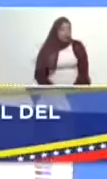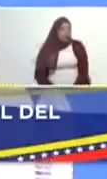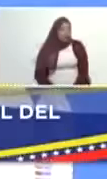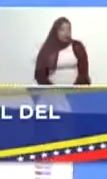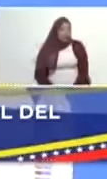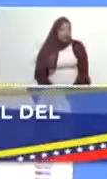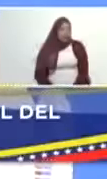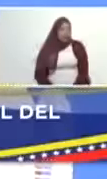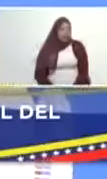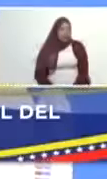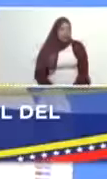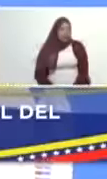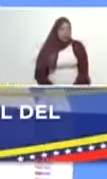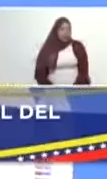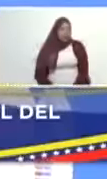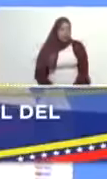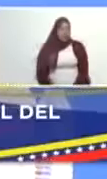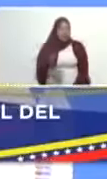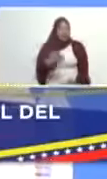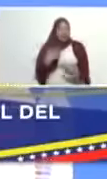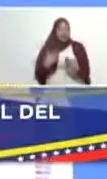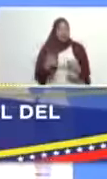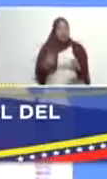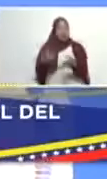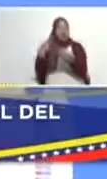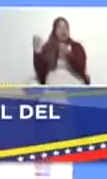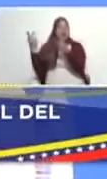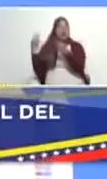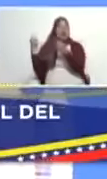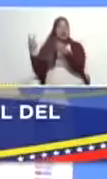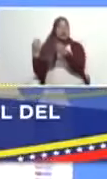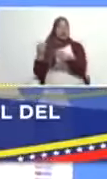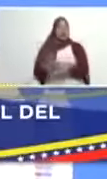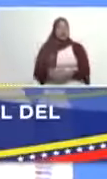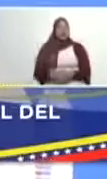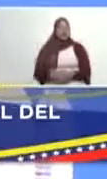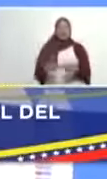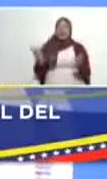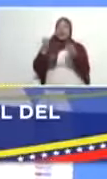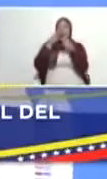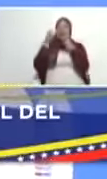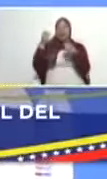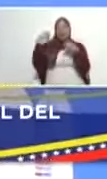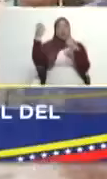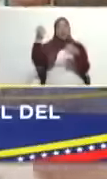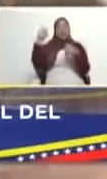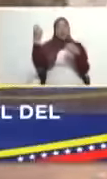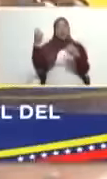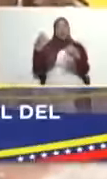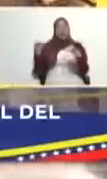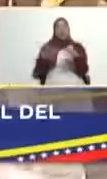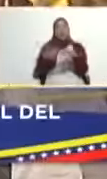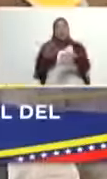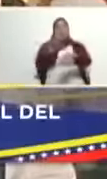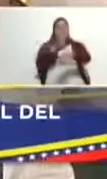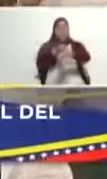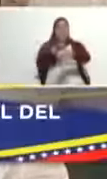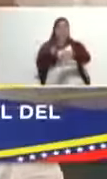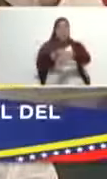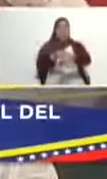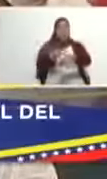Nicolás, confianza. Salud es la esperanza. Las consignas de las médicas,